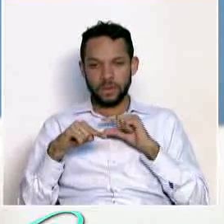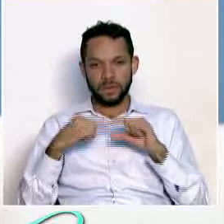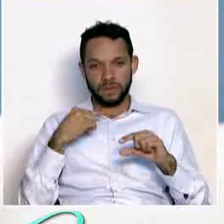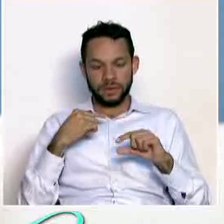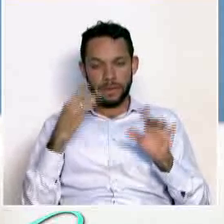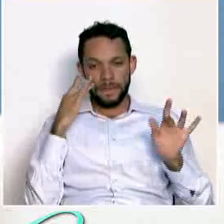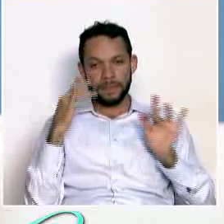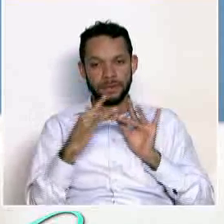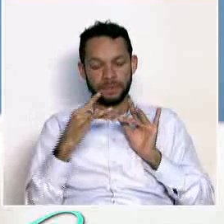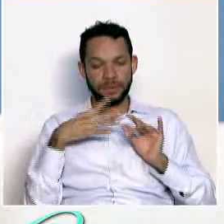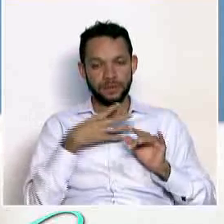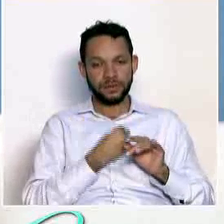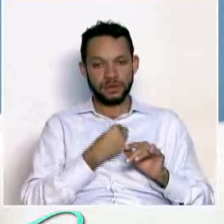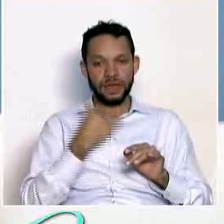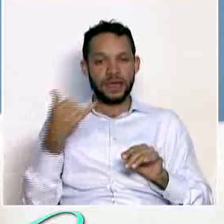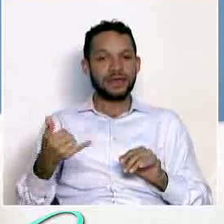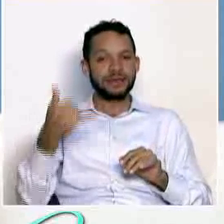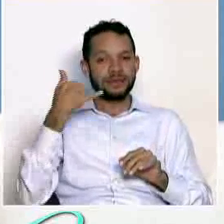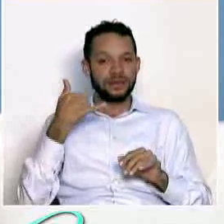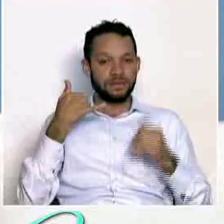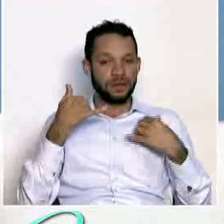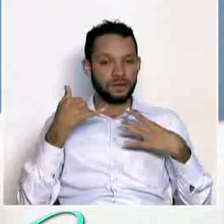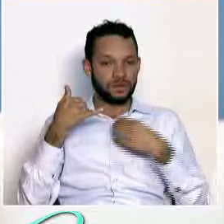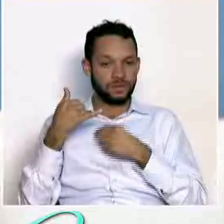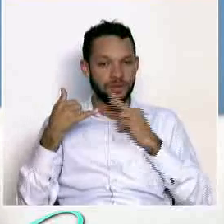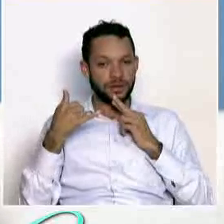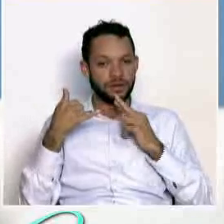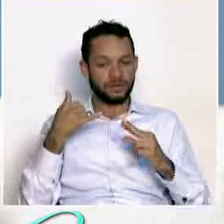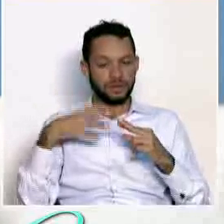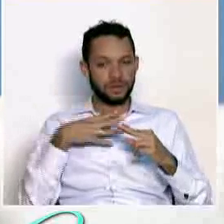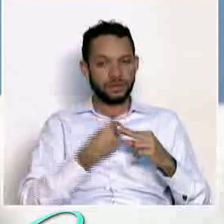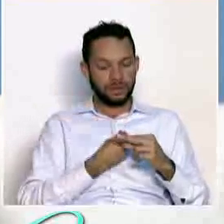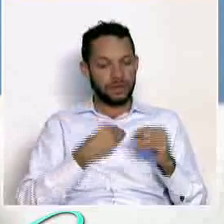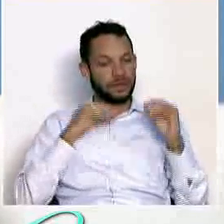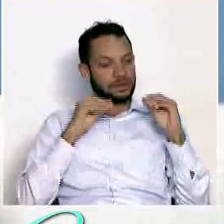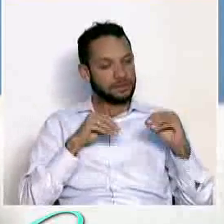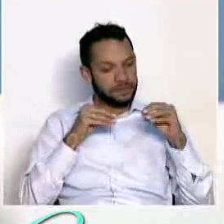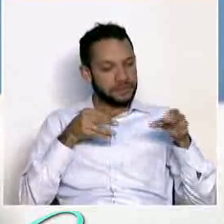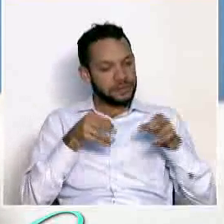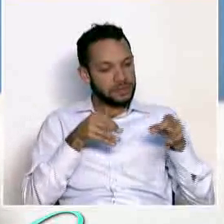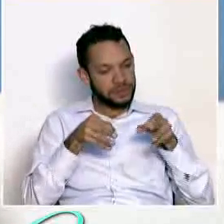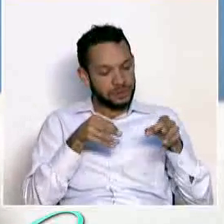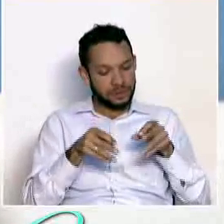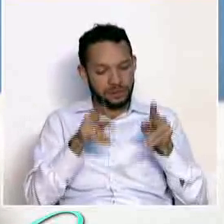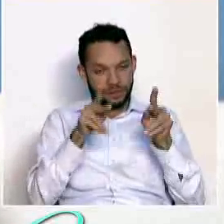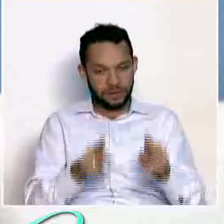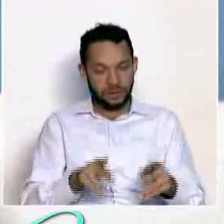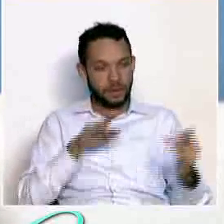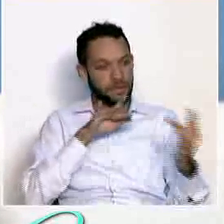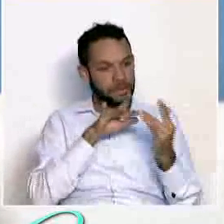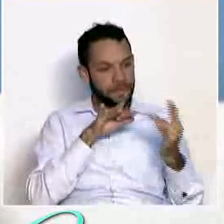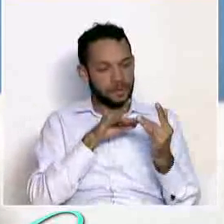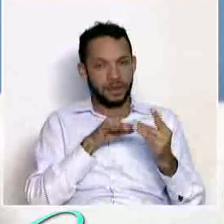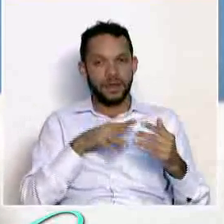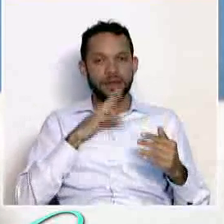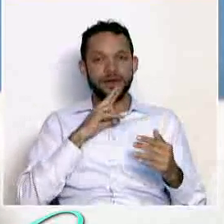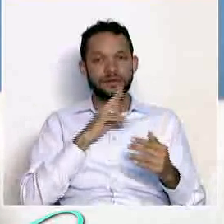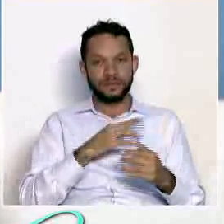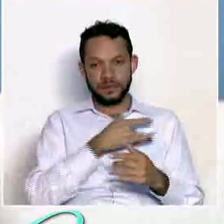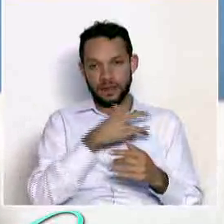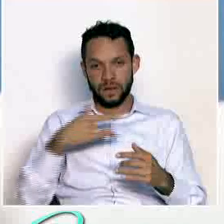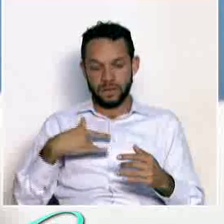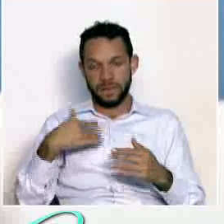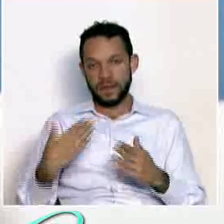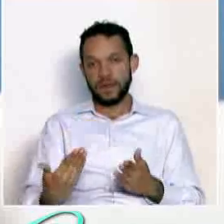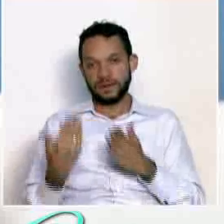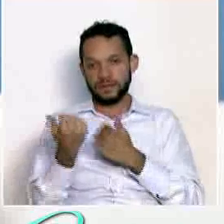correos electrónicos y en llamadas, y de una manera muy didáctica, muy sencilla, muy humana, hacer de la medicina algo